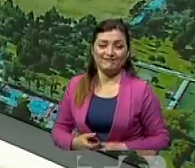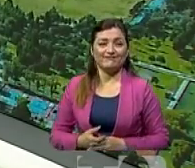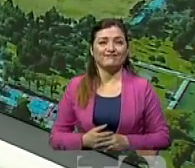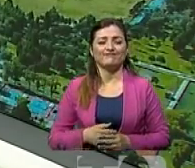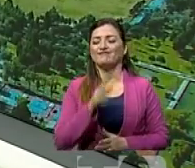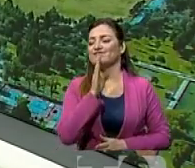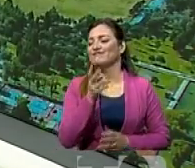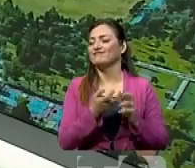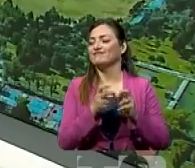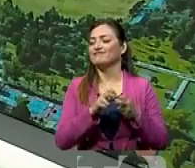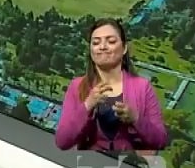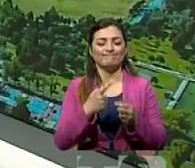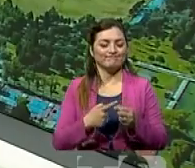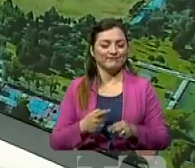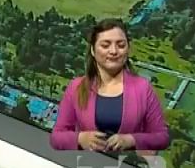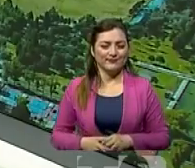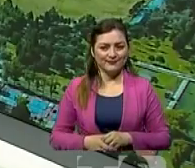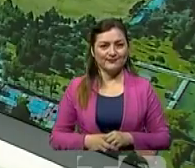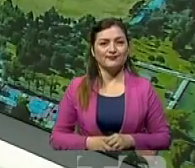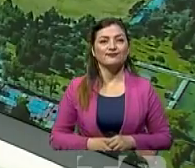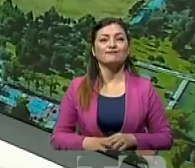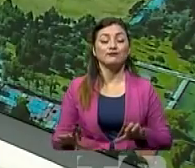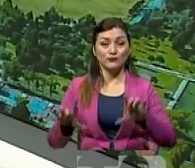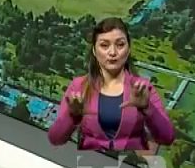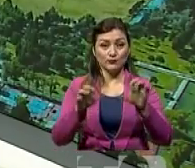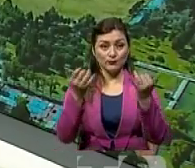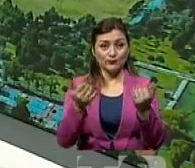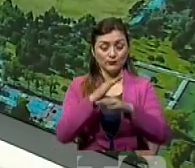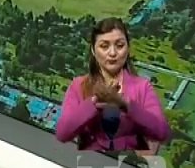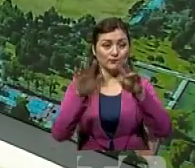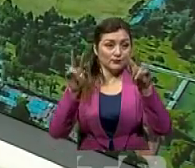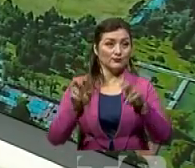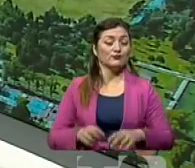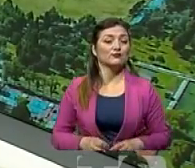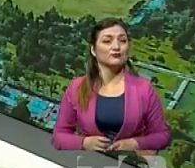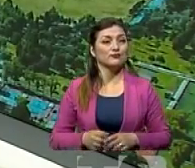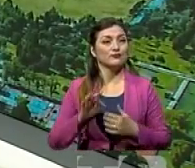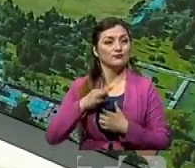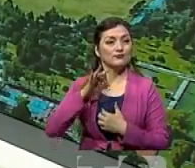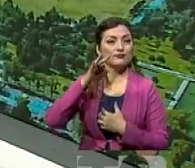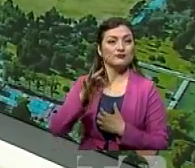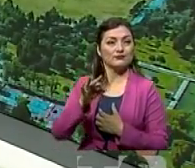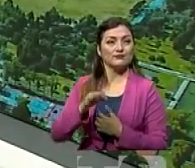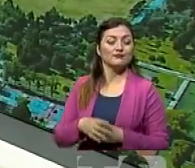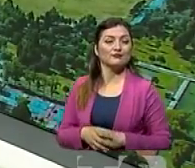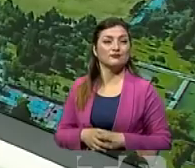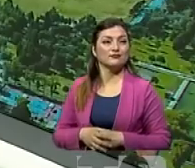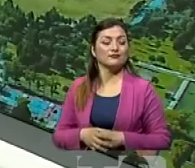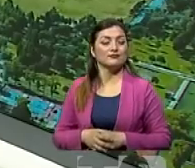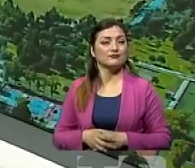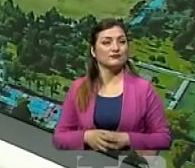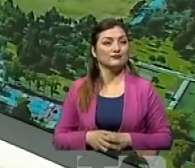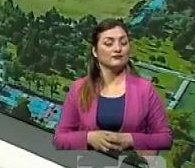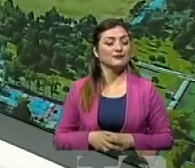de siempre en Quito. Y esto pese al pico y placa, pero ahora que hablas justamente de la pandemia, también decirles que ya se están aplicando la